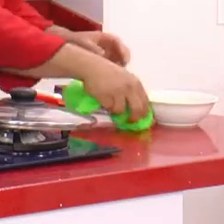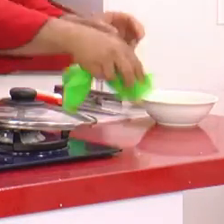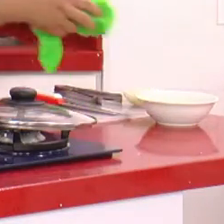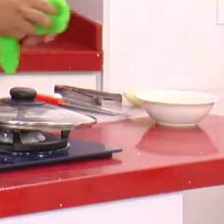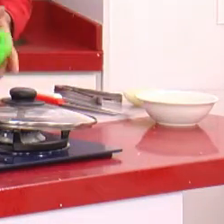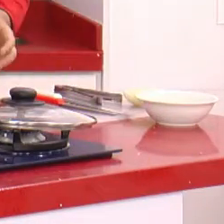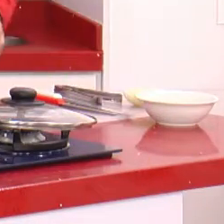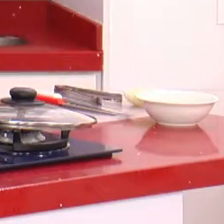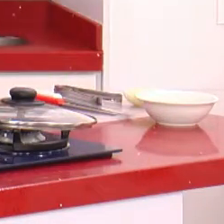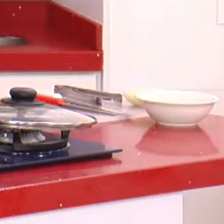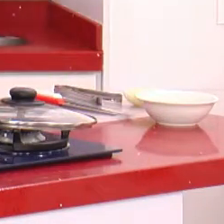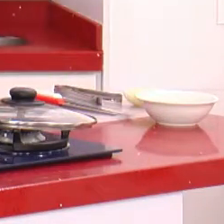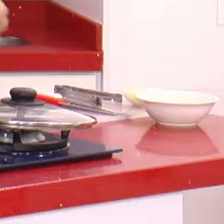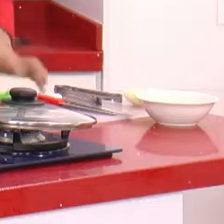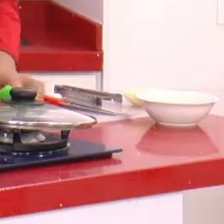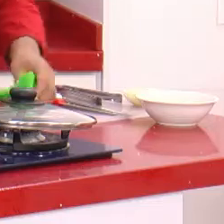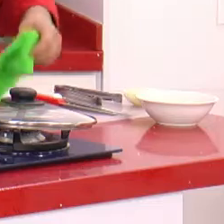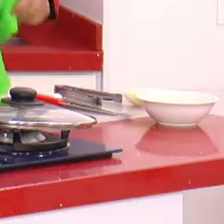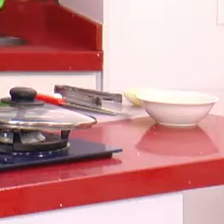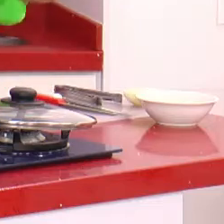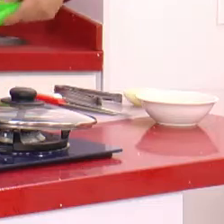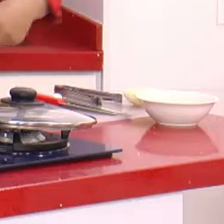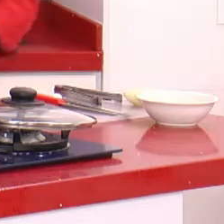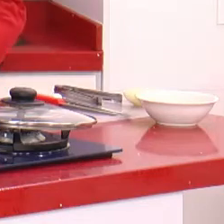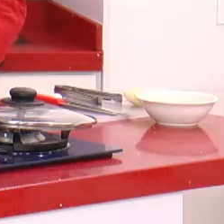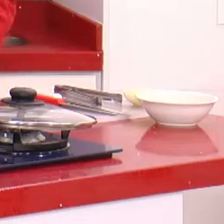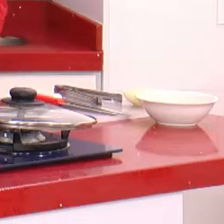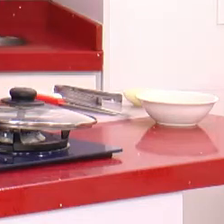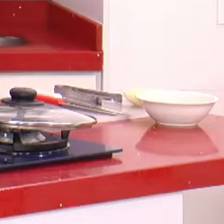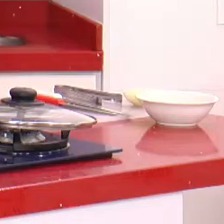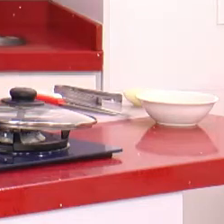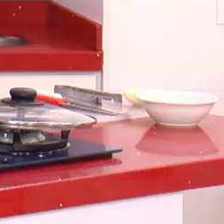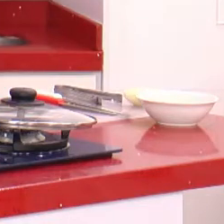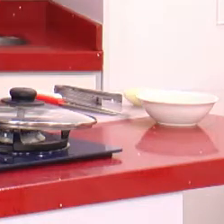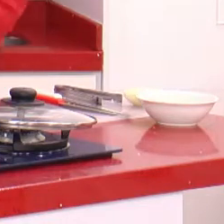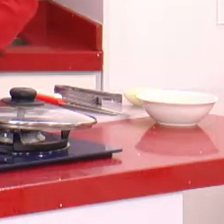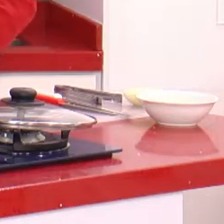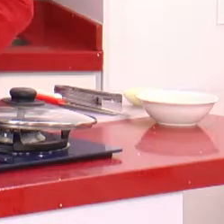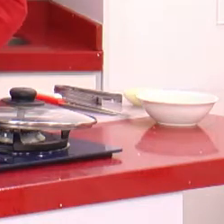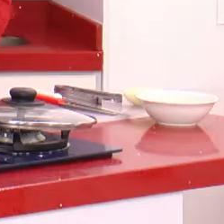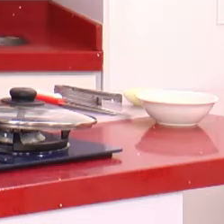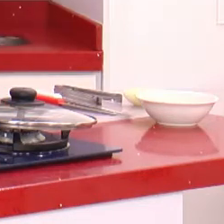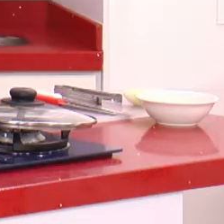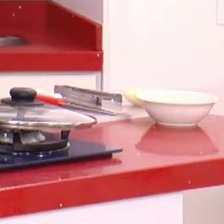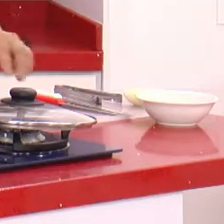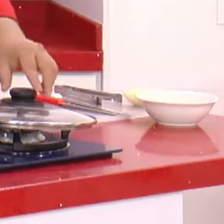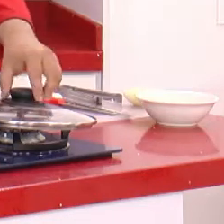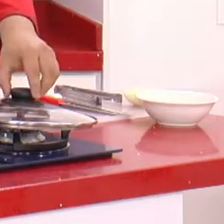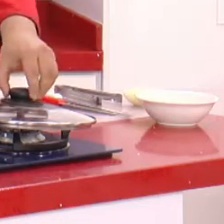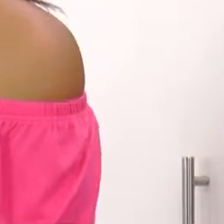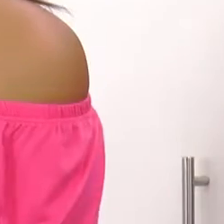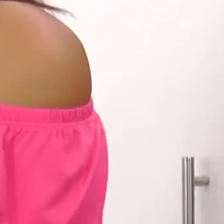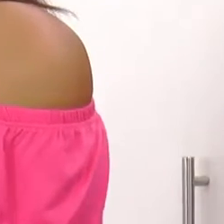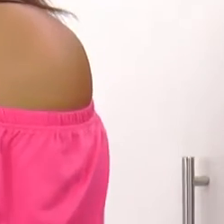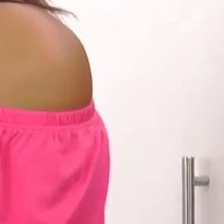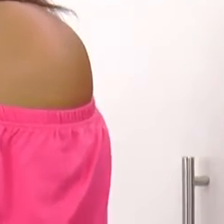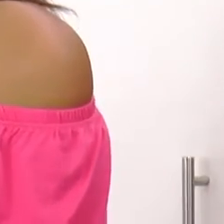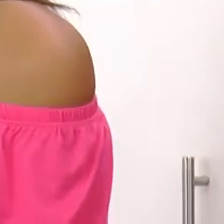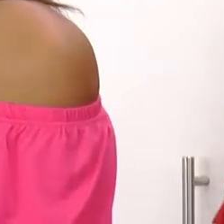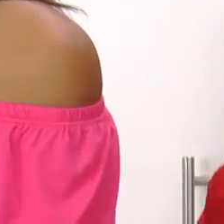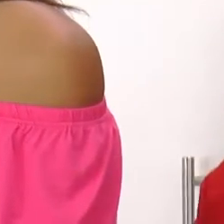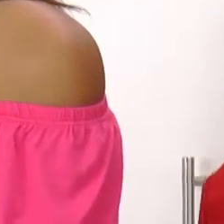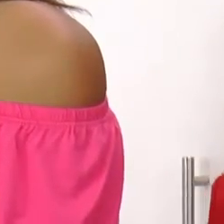Bueno, continuamos y ya aquí precisamente sacamos nuestro bien. Vamos a mostrar cómo quedaron nuestros cubitos de queso. Miren. O